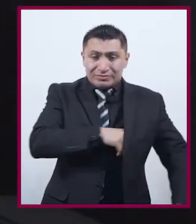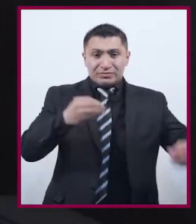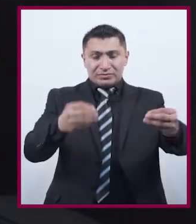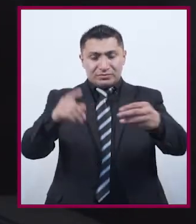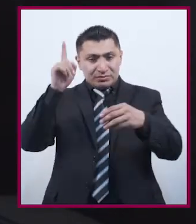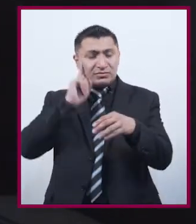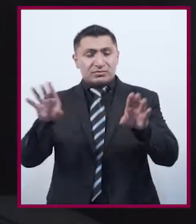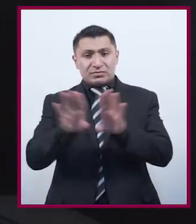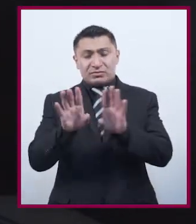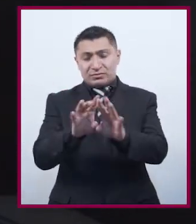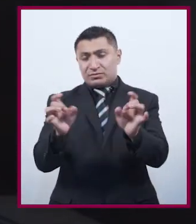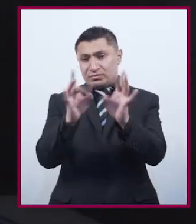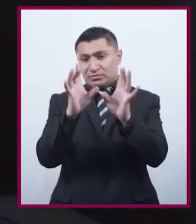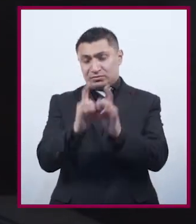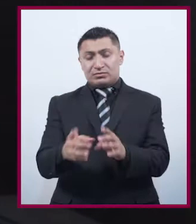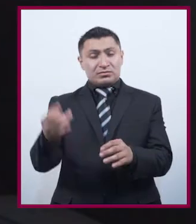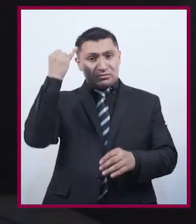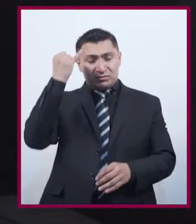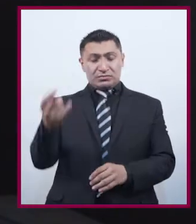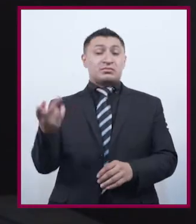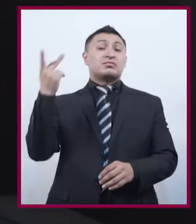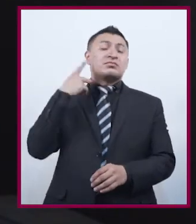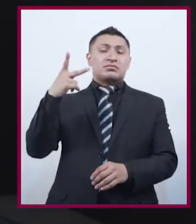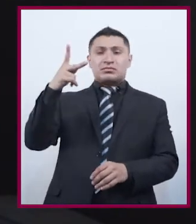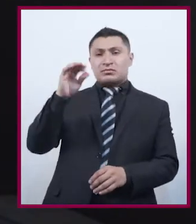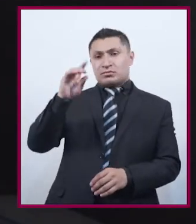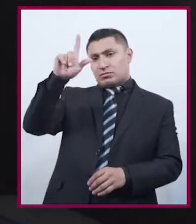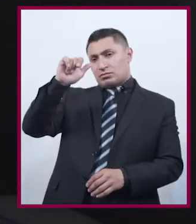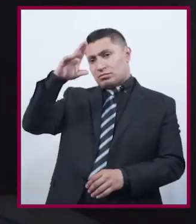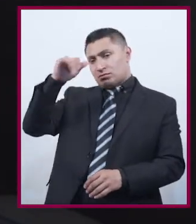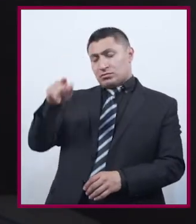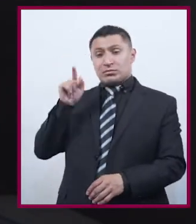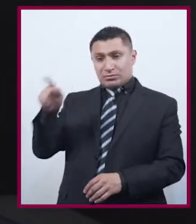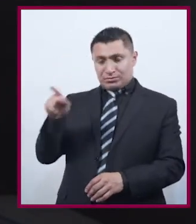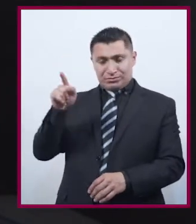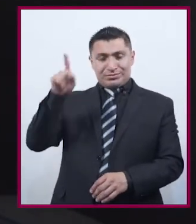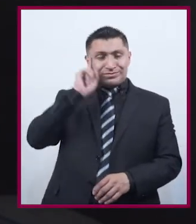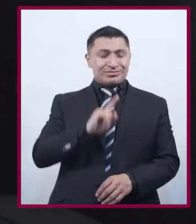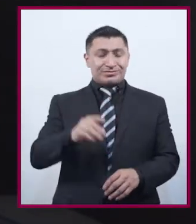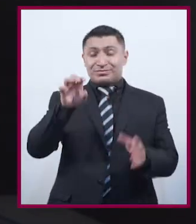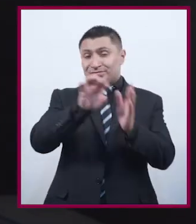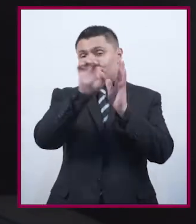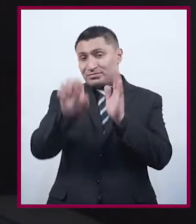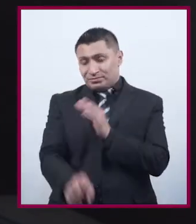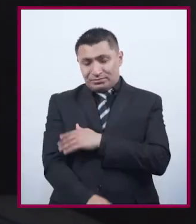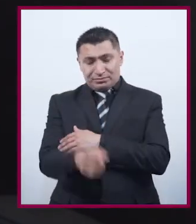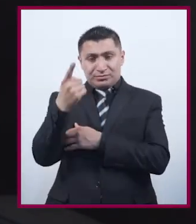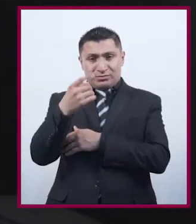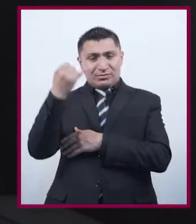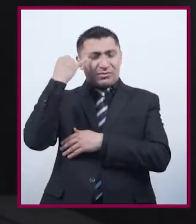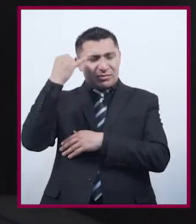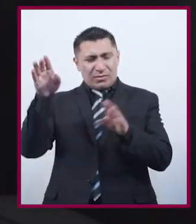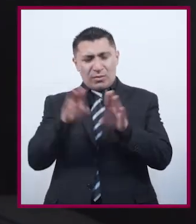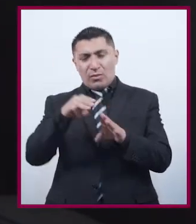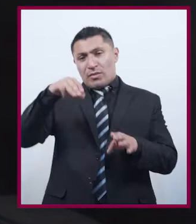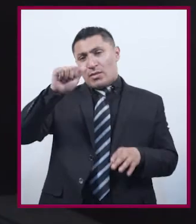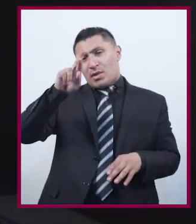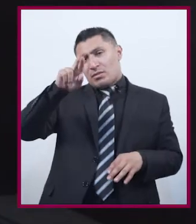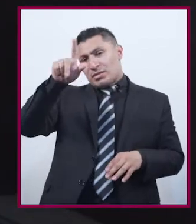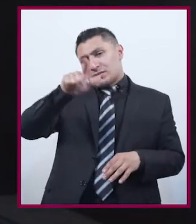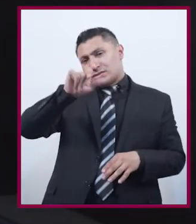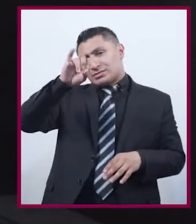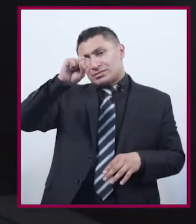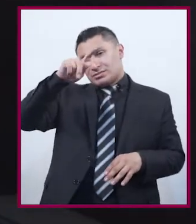comienzan a destacar en el plano ideológico y político. La polaca Rosa Luxemburgo es un ejemplo de esto. Desde una